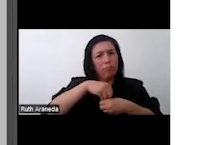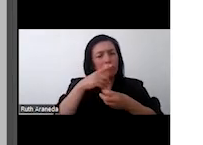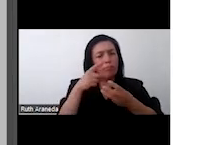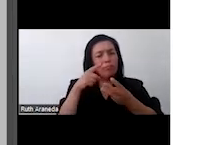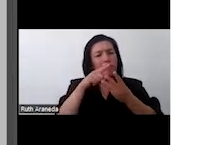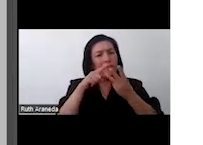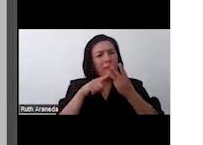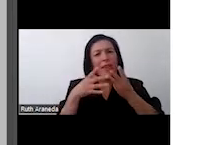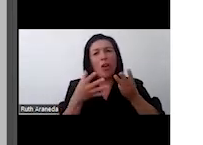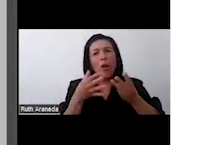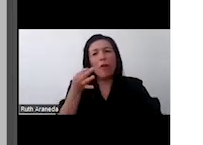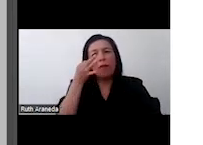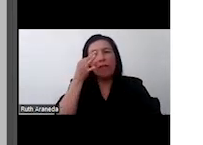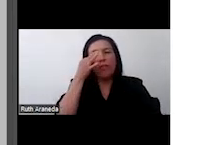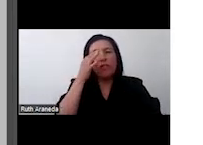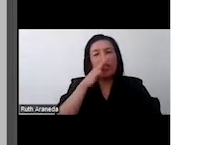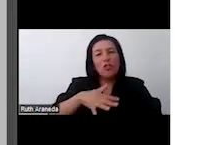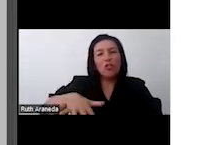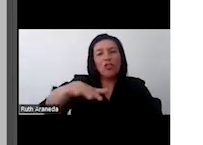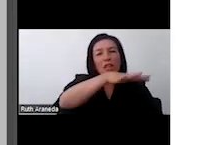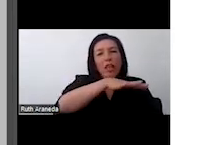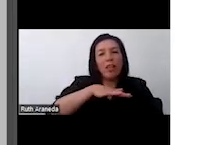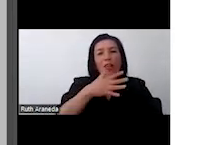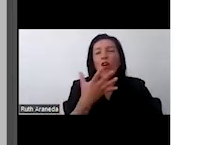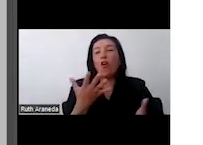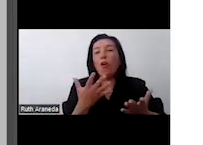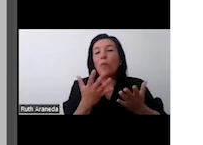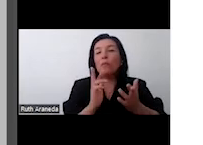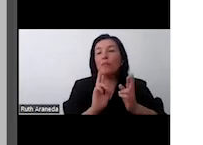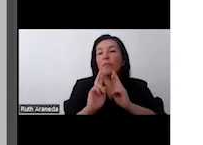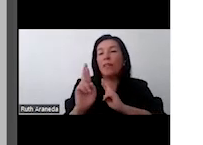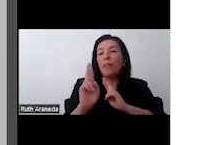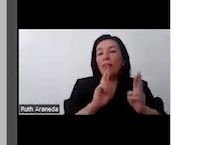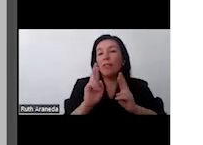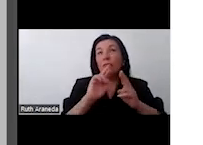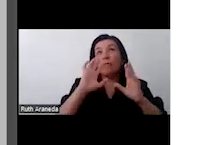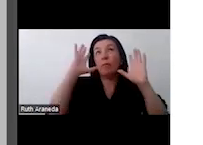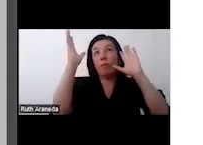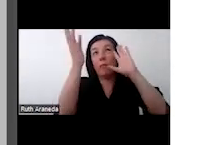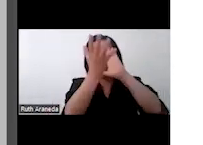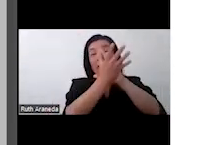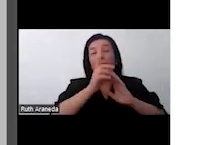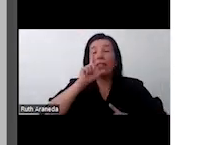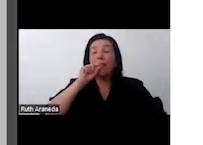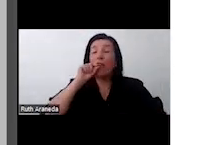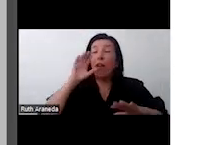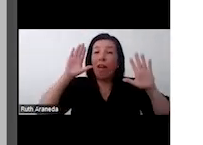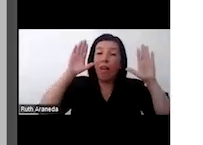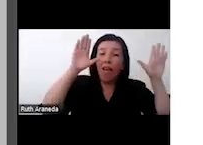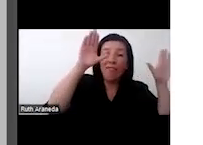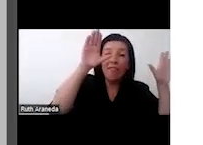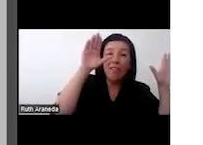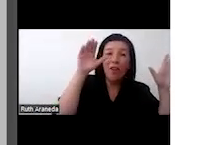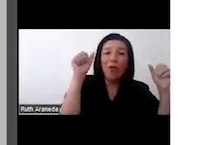la observación sociológica, sobre todo, digamos, desde la relación desde el medio ambiente, desde las aves,